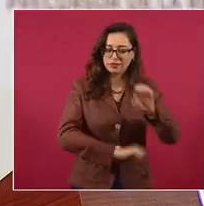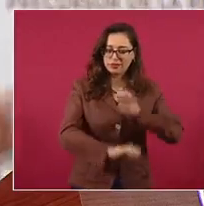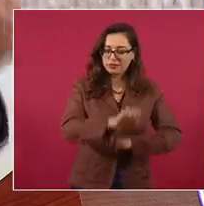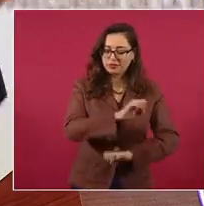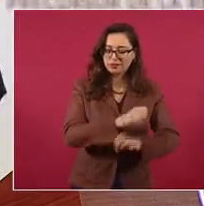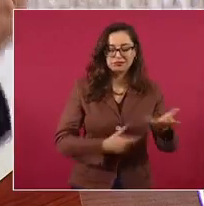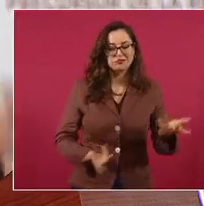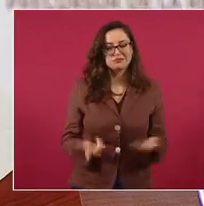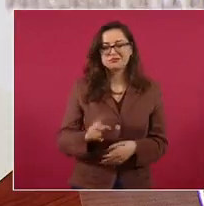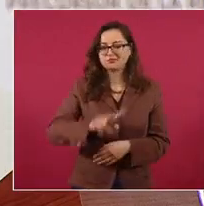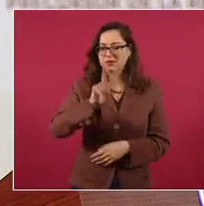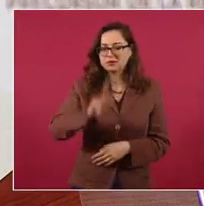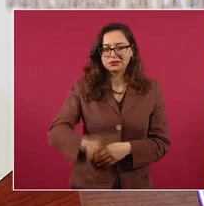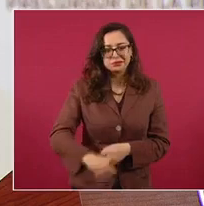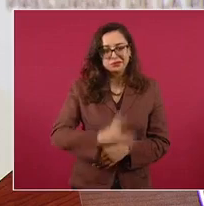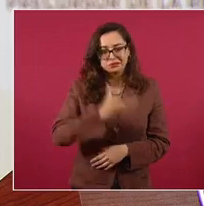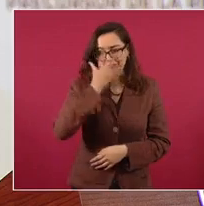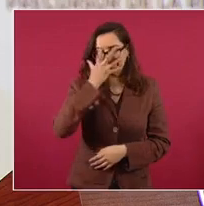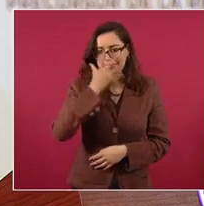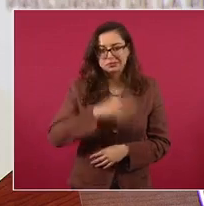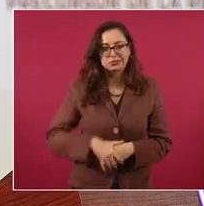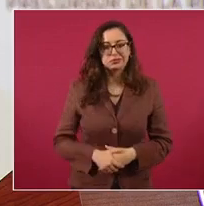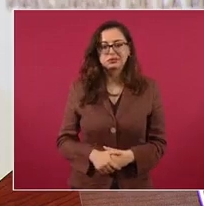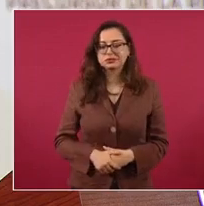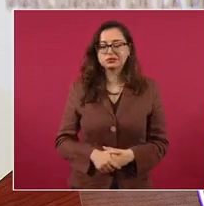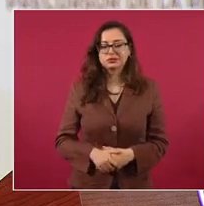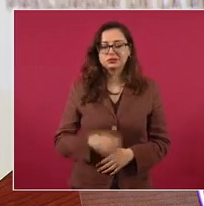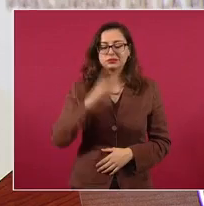es vergonzoso.